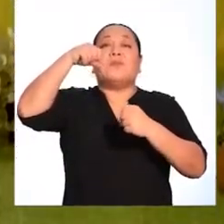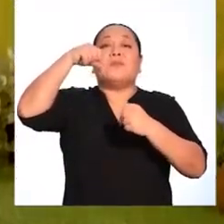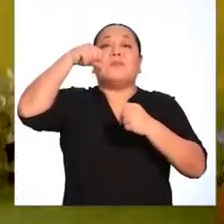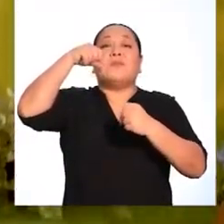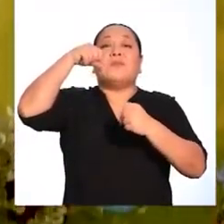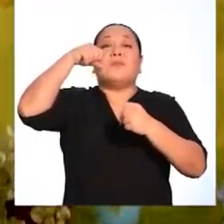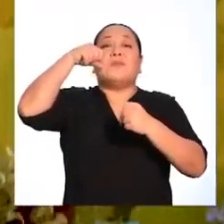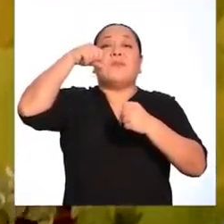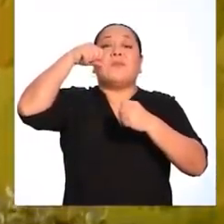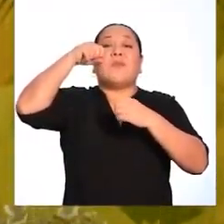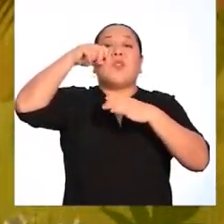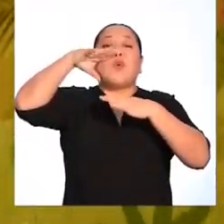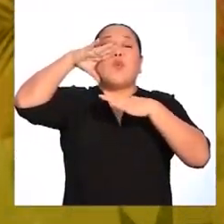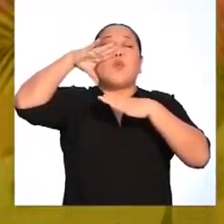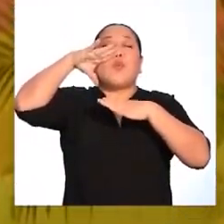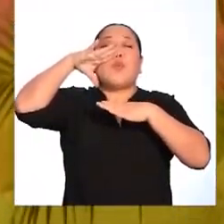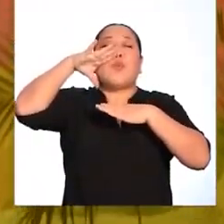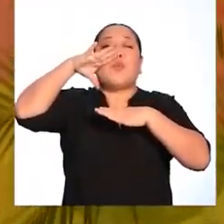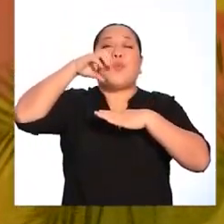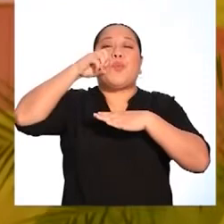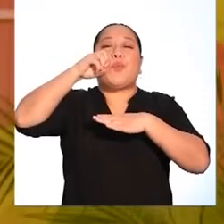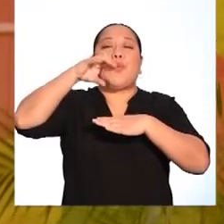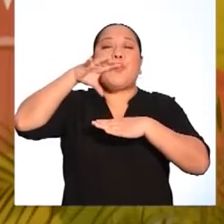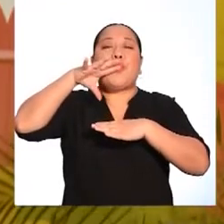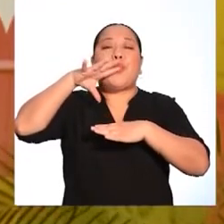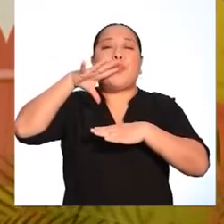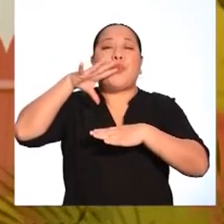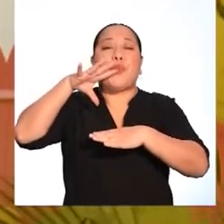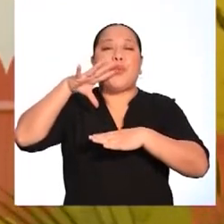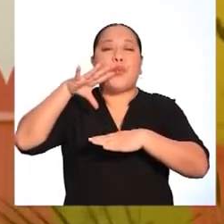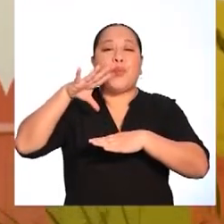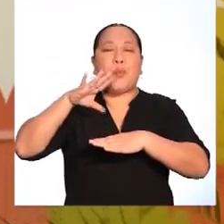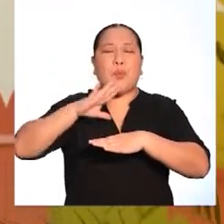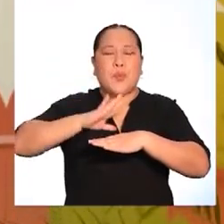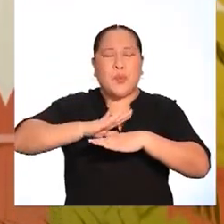subiendo los brazos y exhalamos presionando